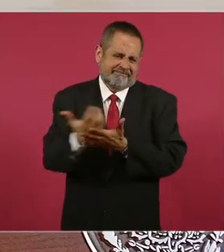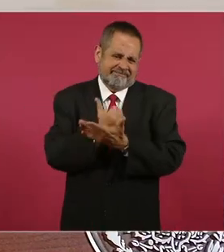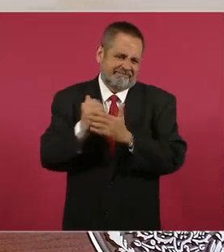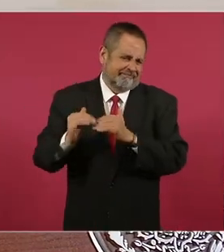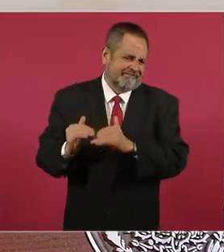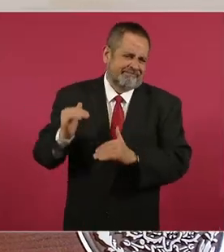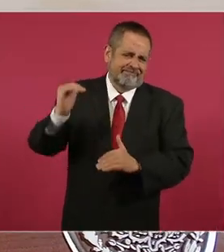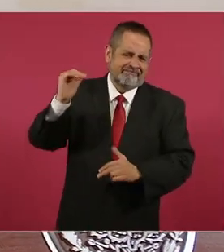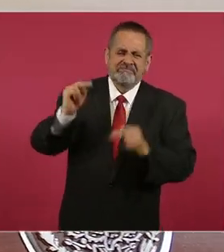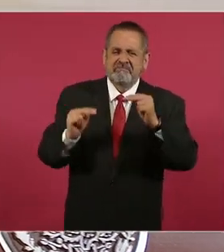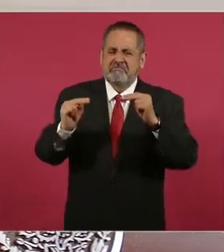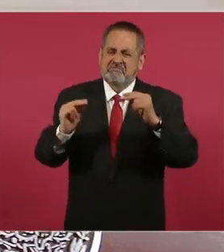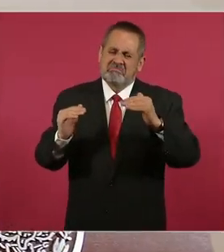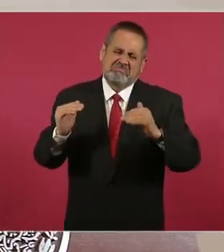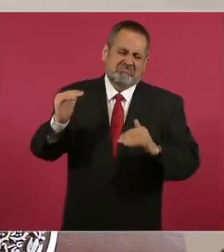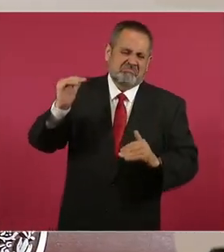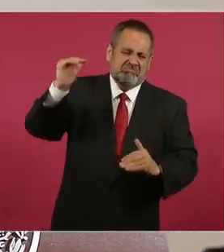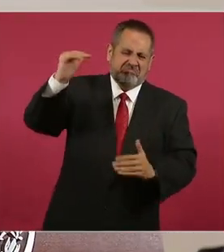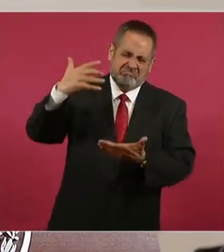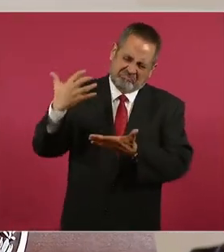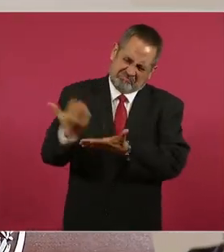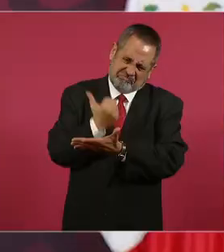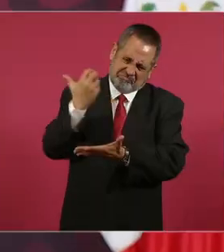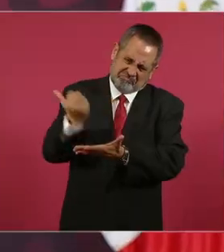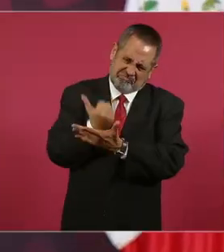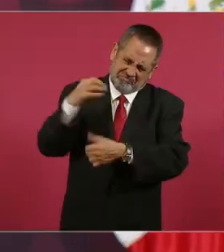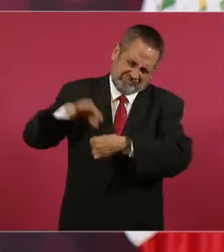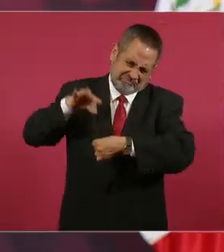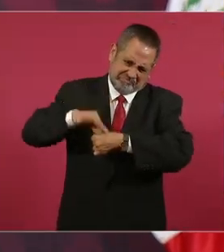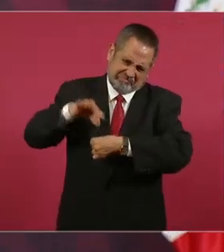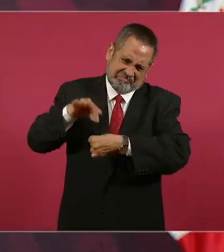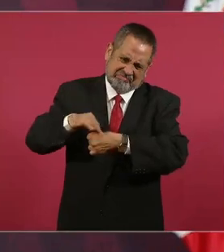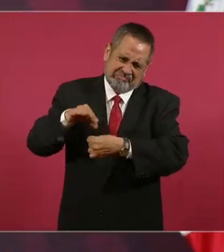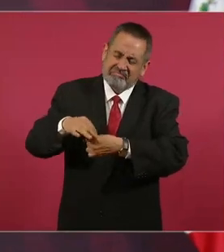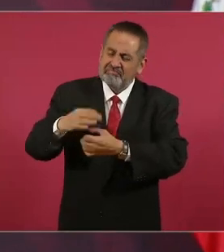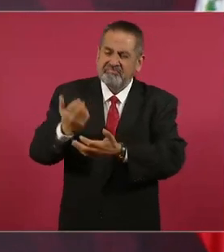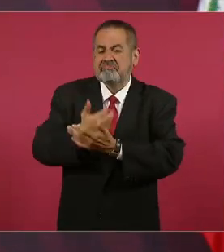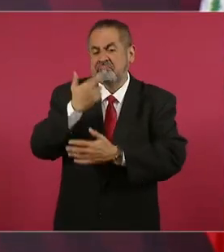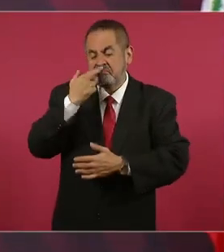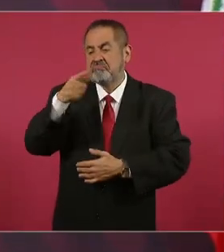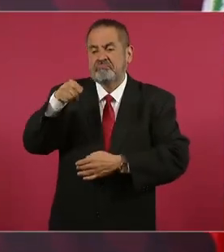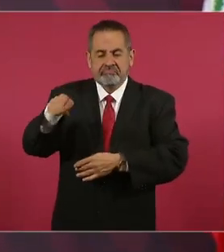con bastante margen, una gran ventaja.